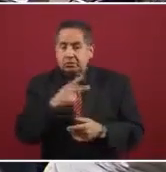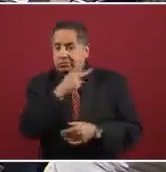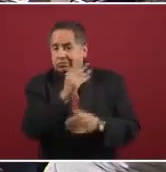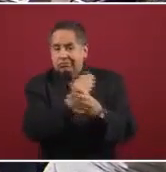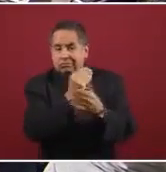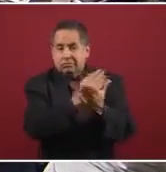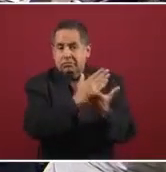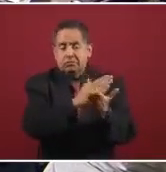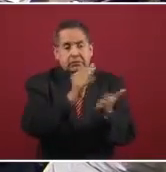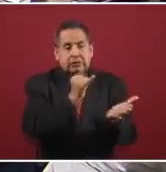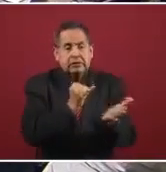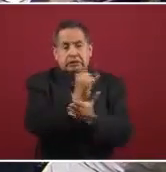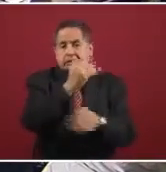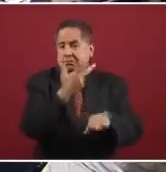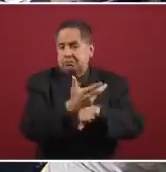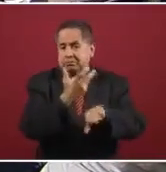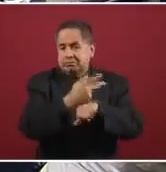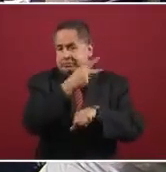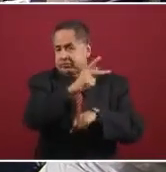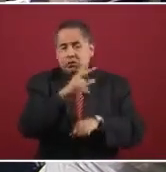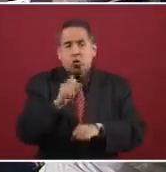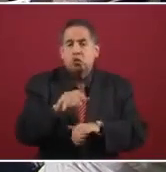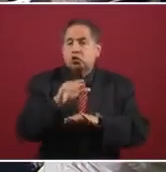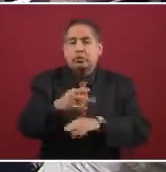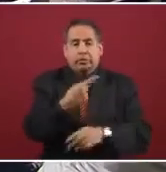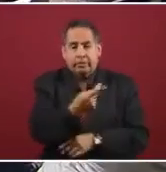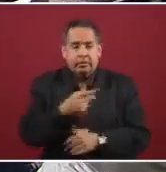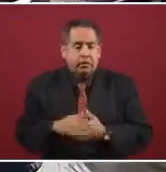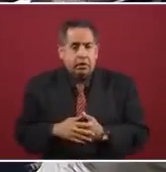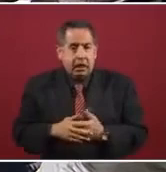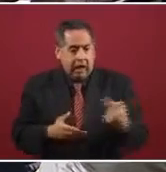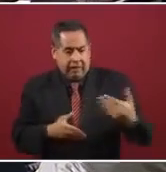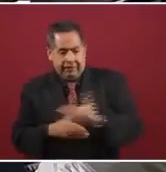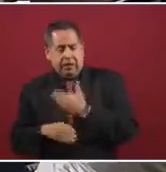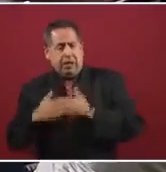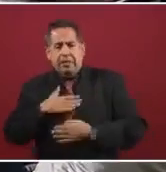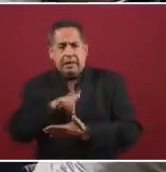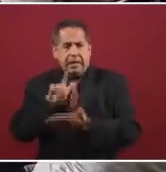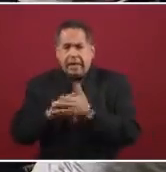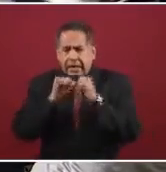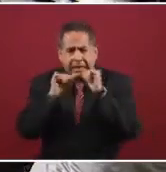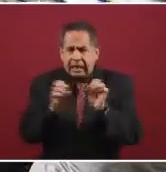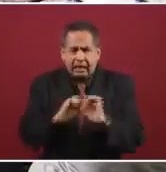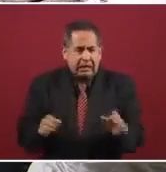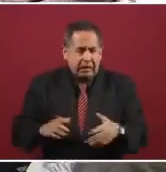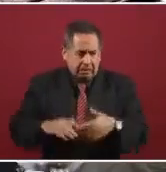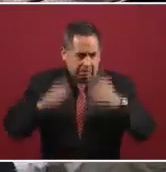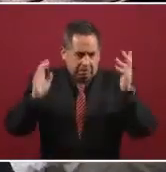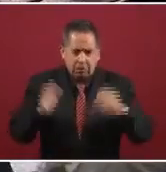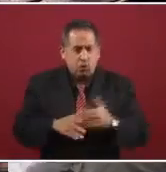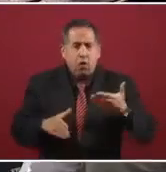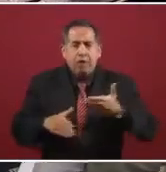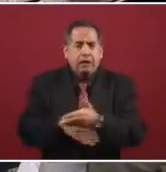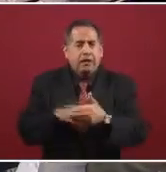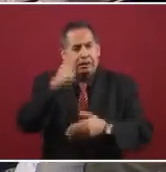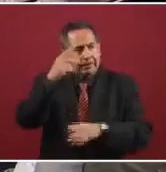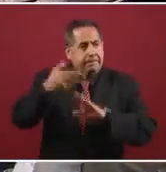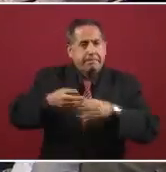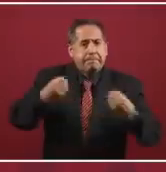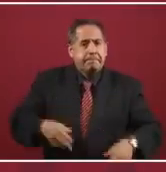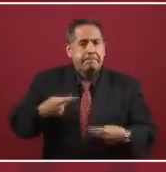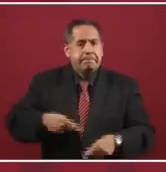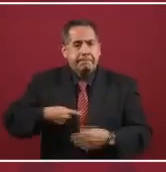disposición jurisdiccional de Estados Unidos. No afecta a nuestras leyes y no afecta a personas mexicanas.